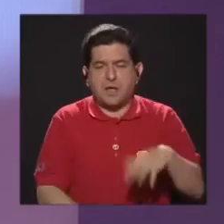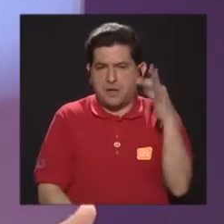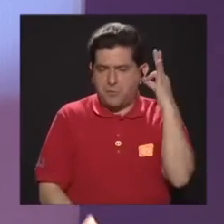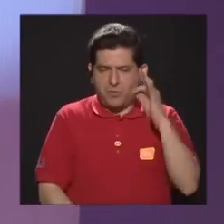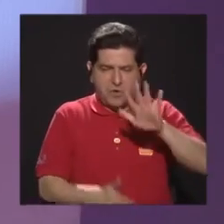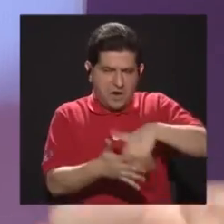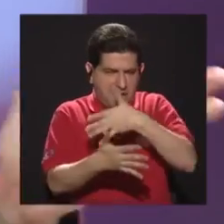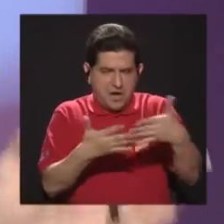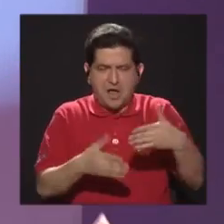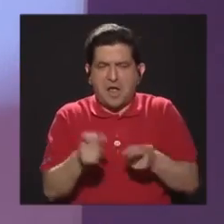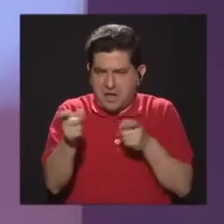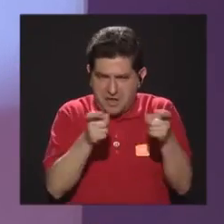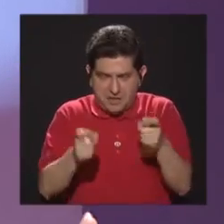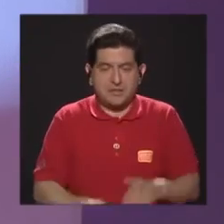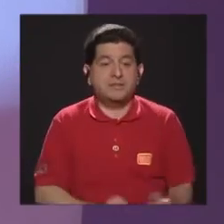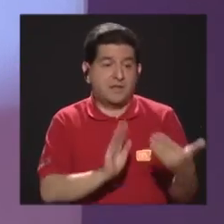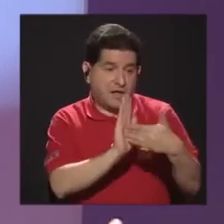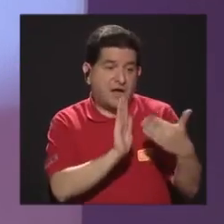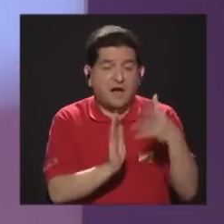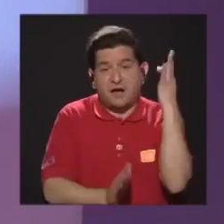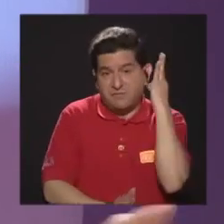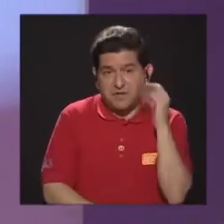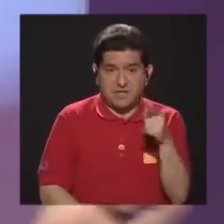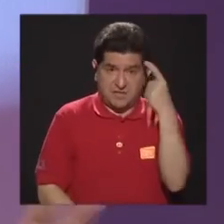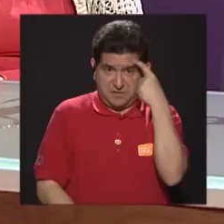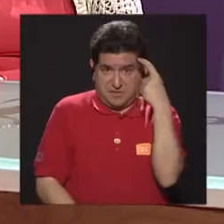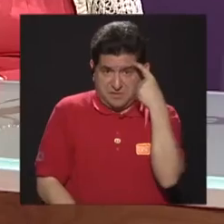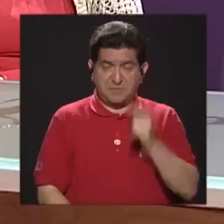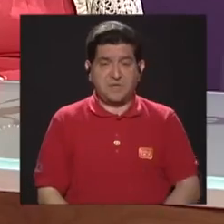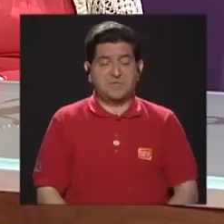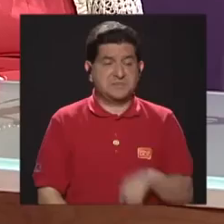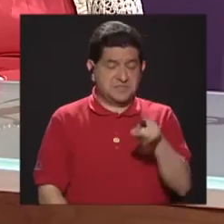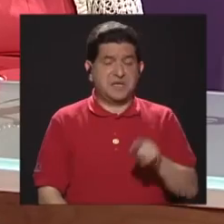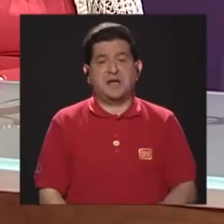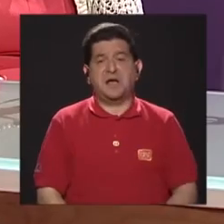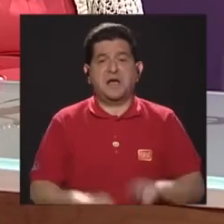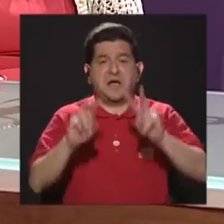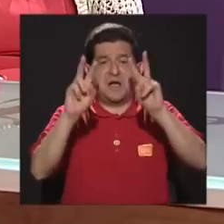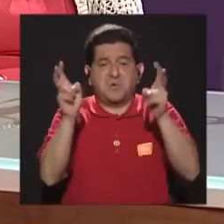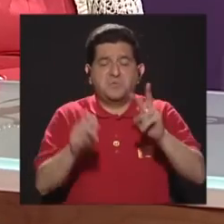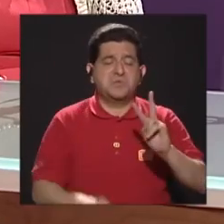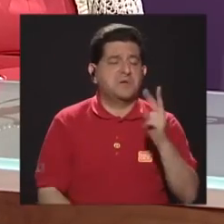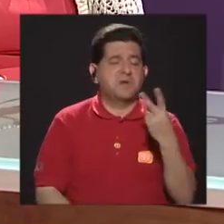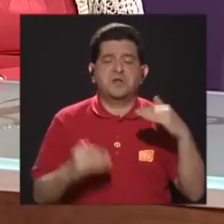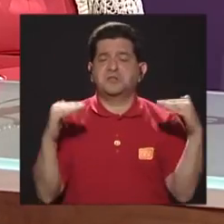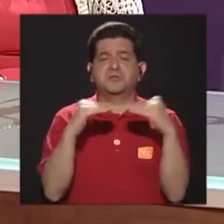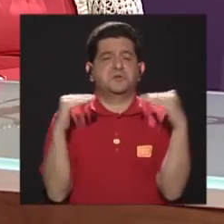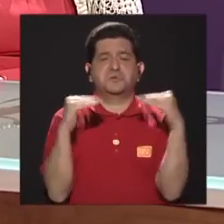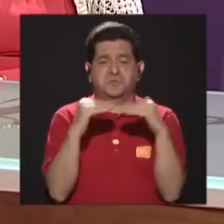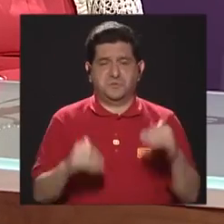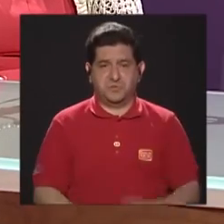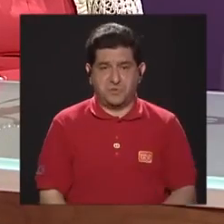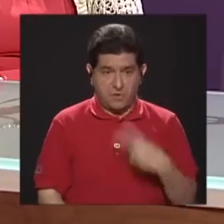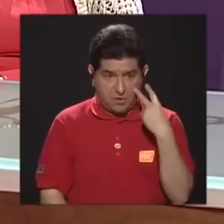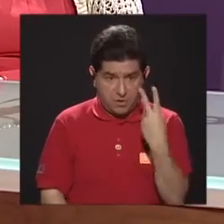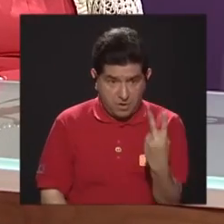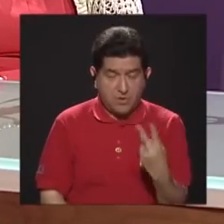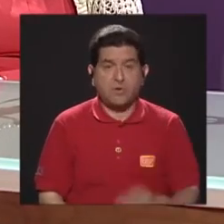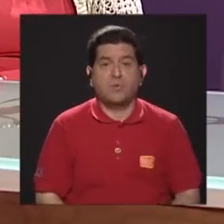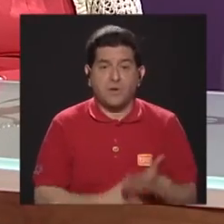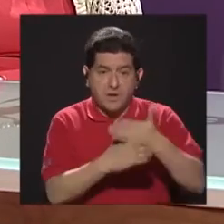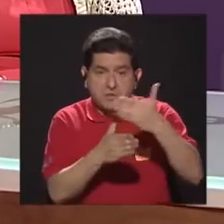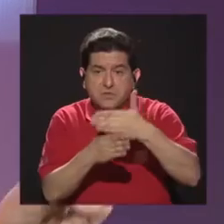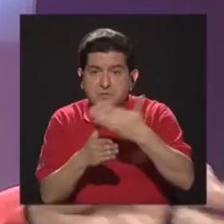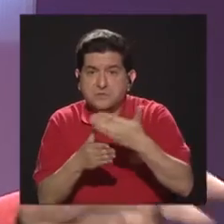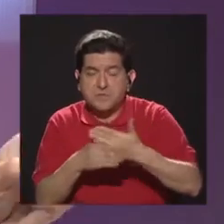bien una agenda que afecta a las mujeres es considerado algo, un tema marginal, un tema secundario, ¿no? Y lo vemos en la forma en la que se distribuyen